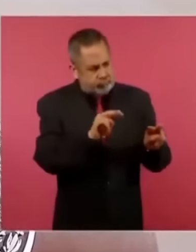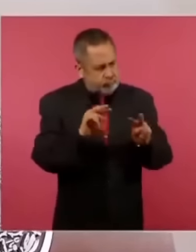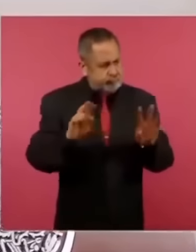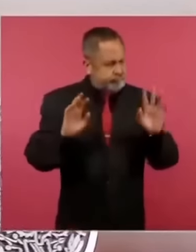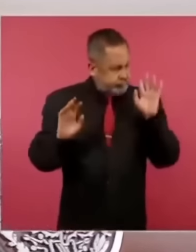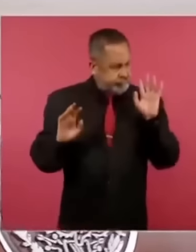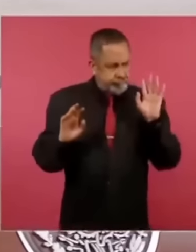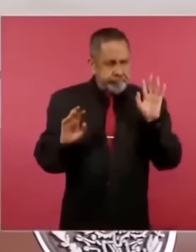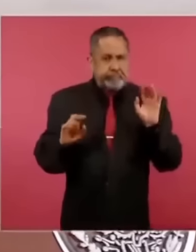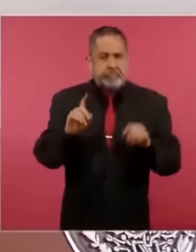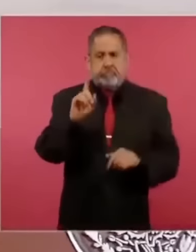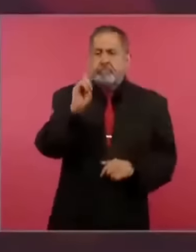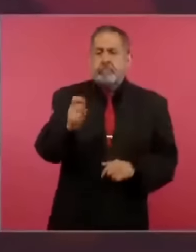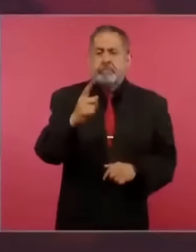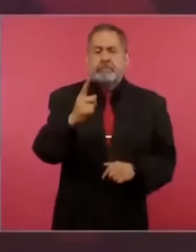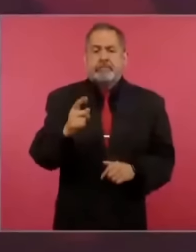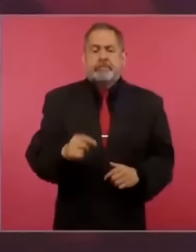aunque